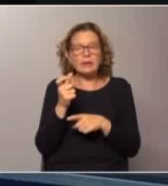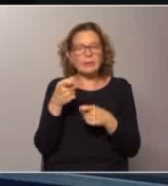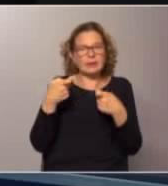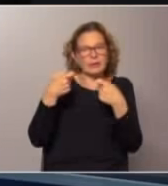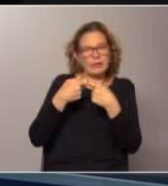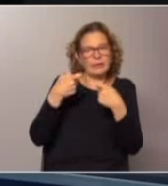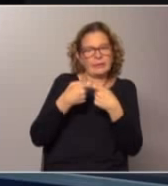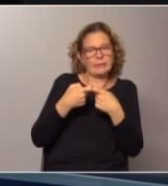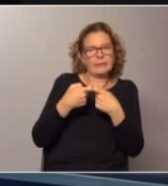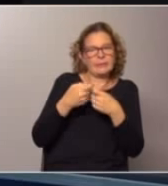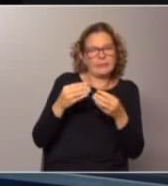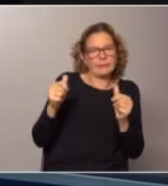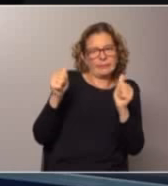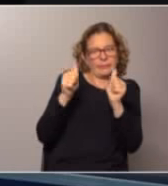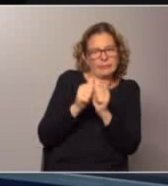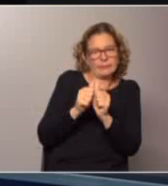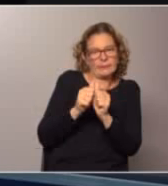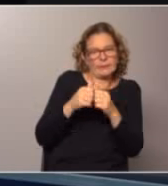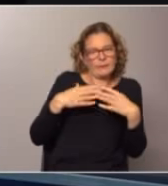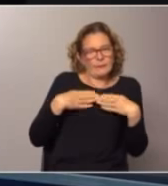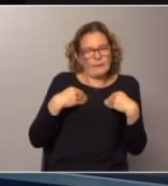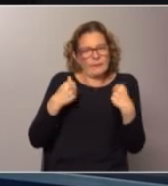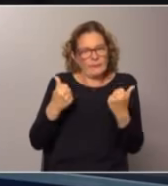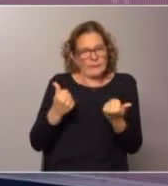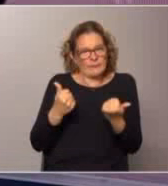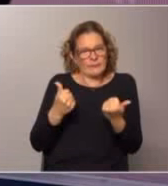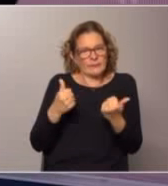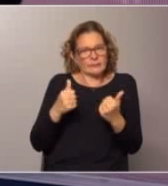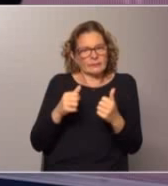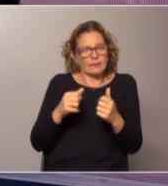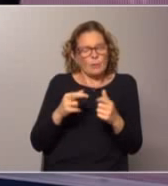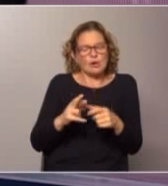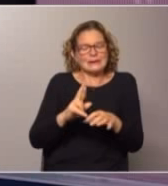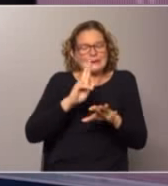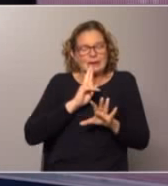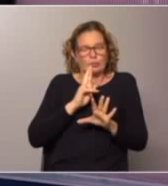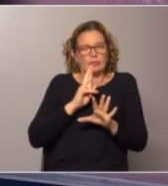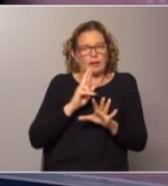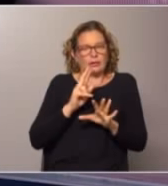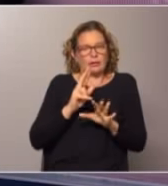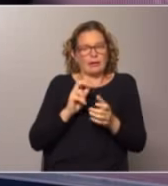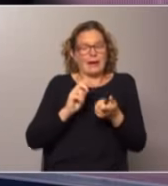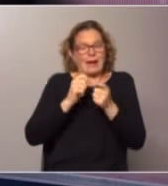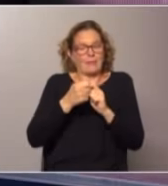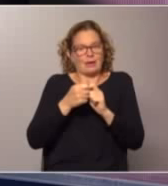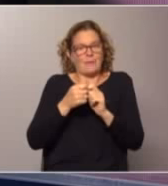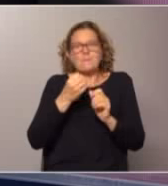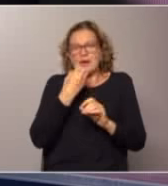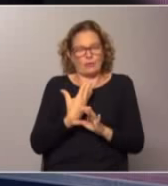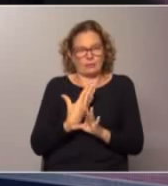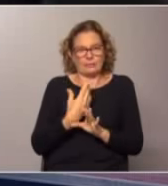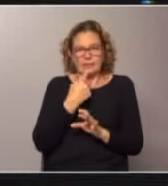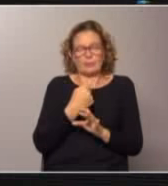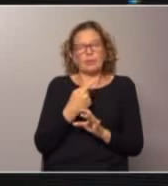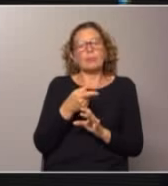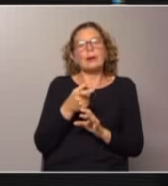más asociadas a la combinación de lo moral con lo emocional generan los resultados performance mejor tal